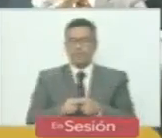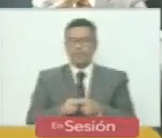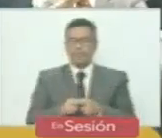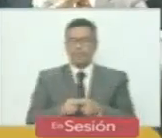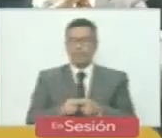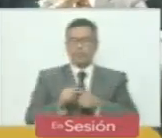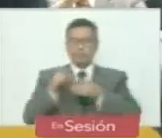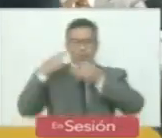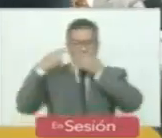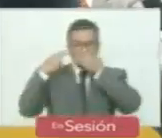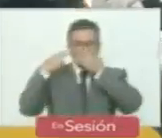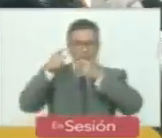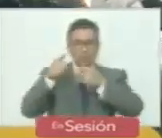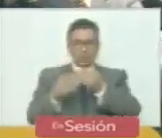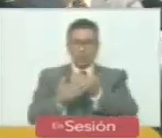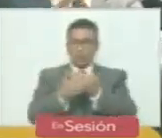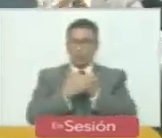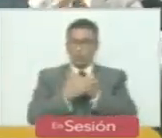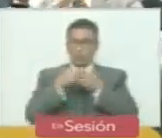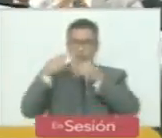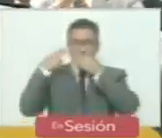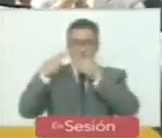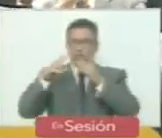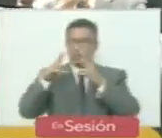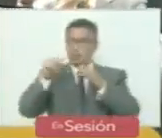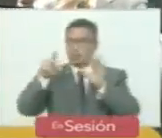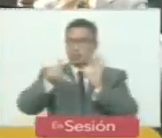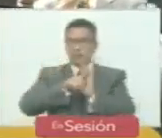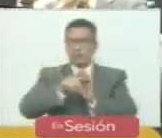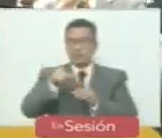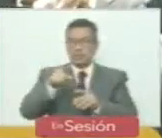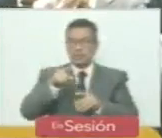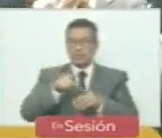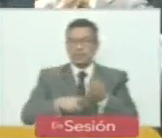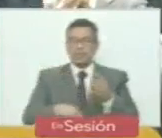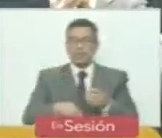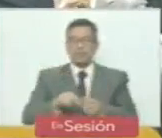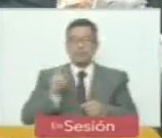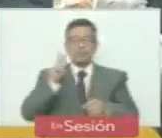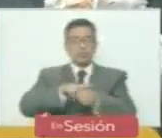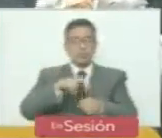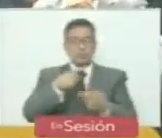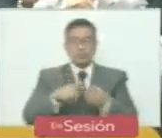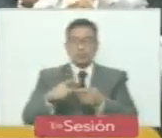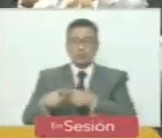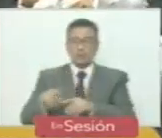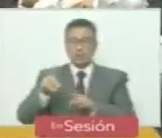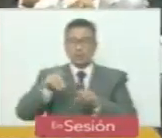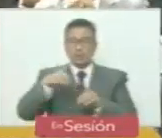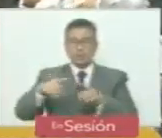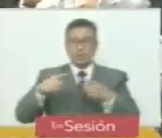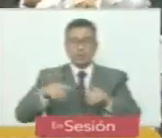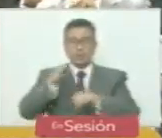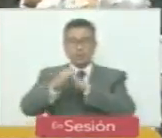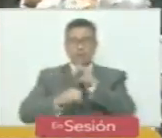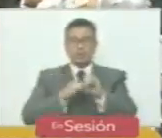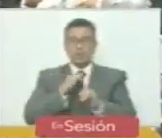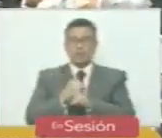un secuestro, es una retención ilegal que viola cualquier derecho